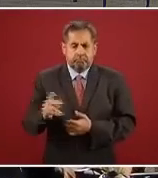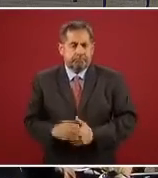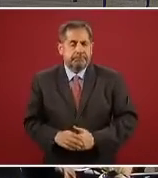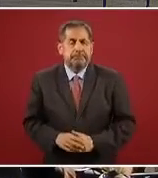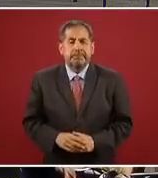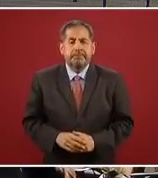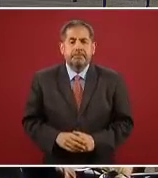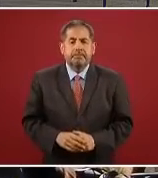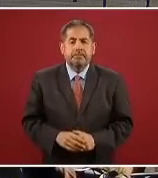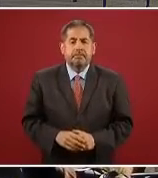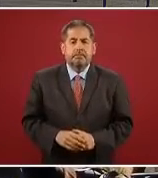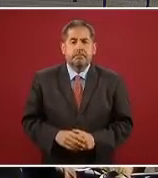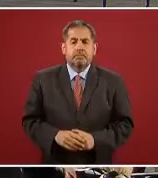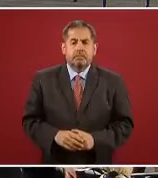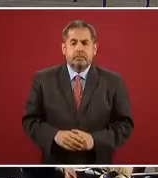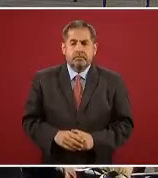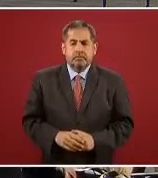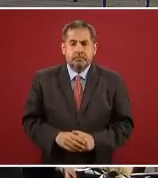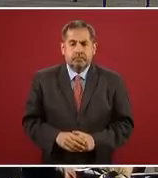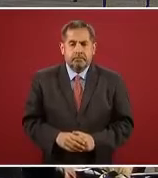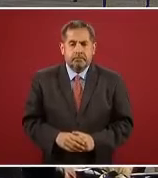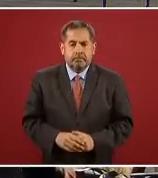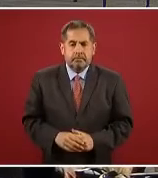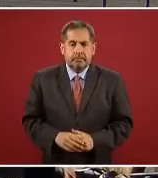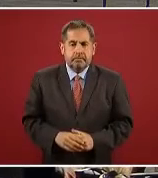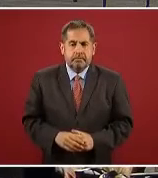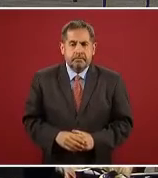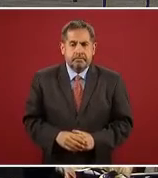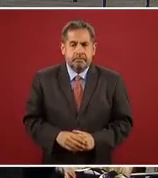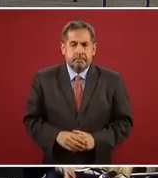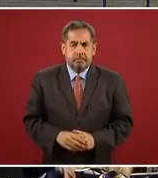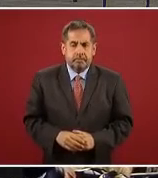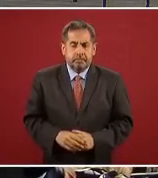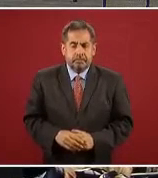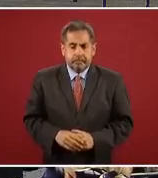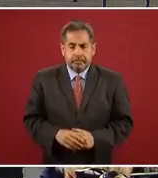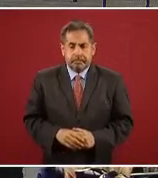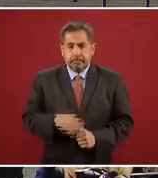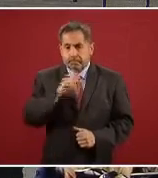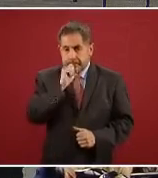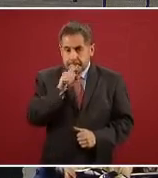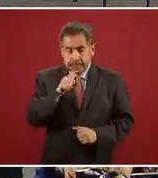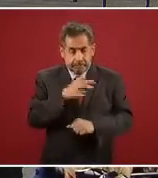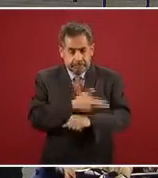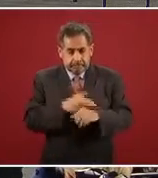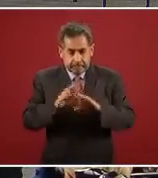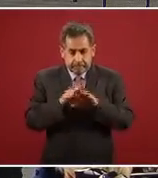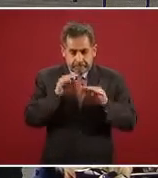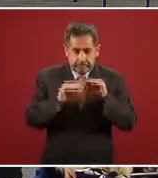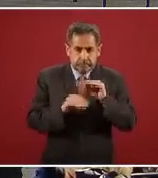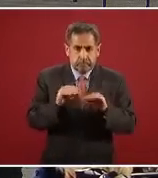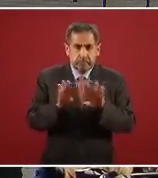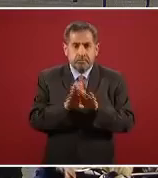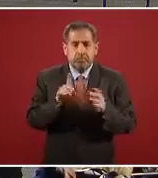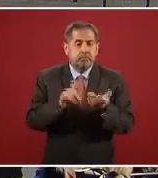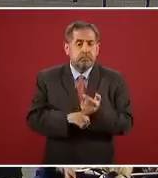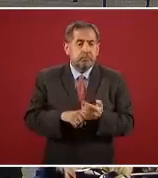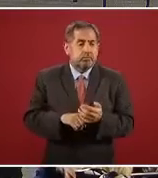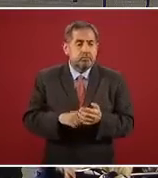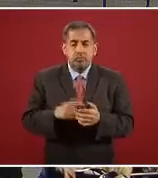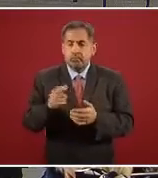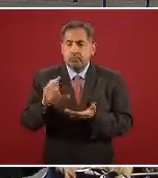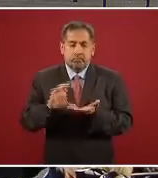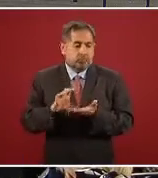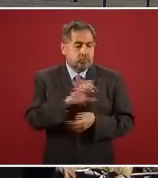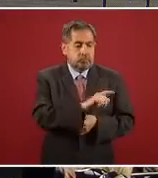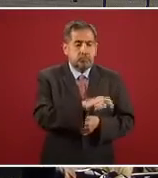Pública. Adelante, por favor. Y se puede ver los mecanismos mediante los cuales se hacían las transferencias a